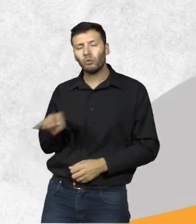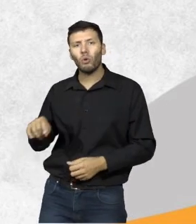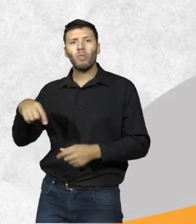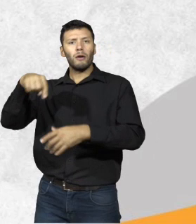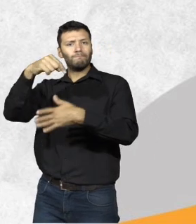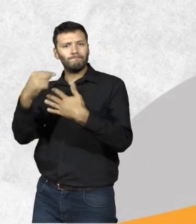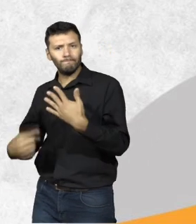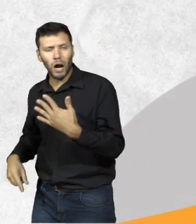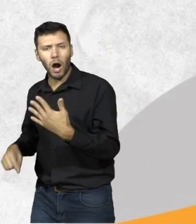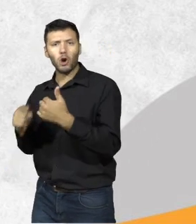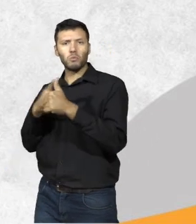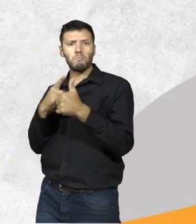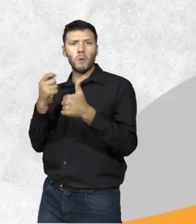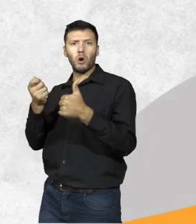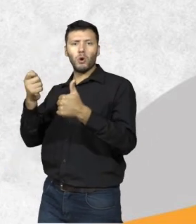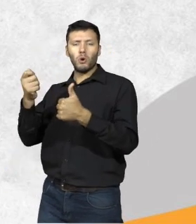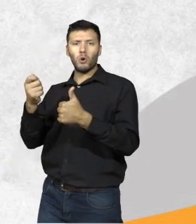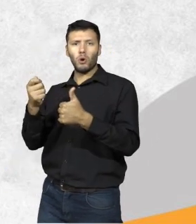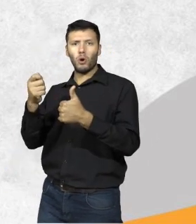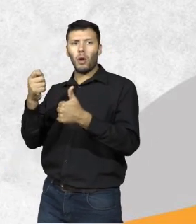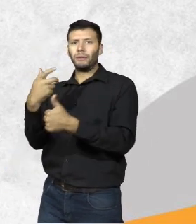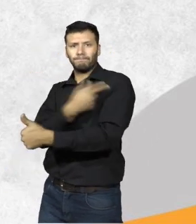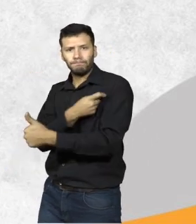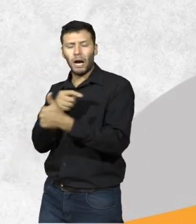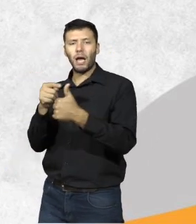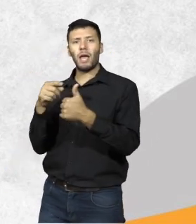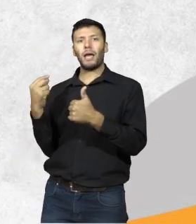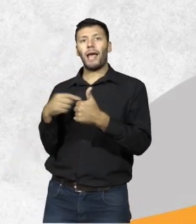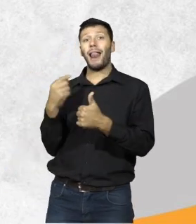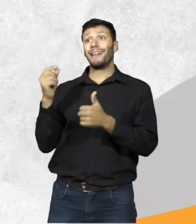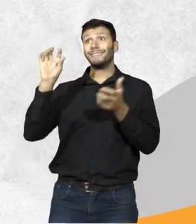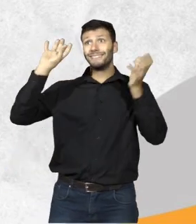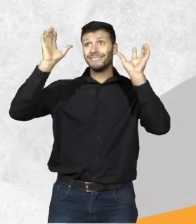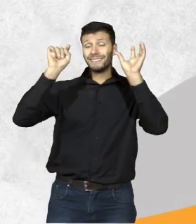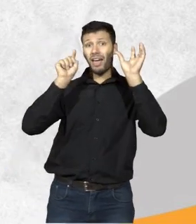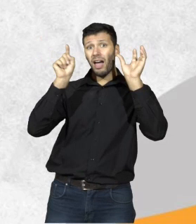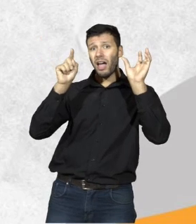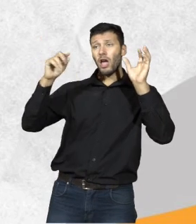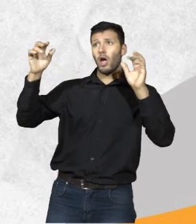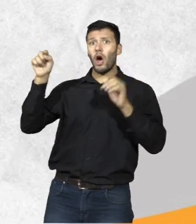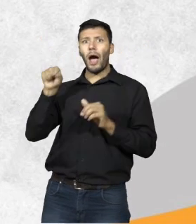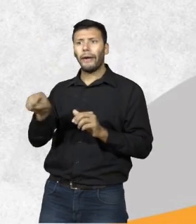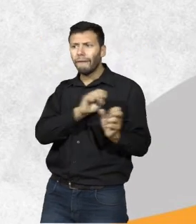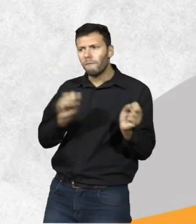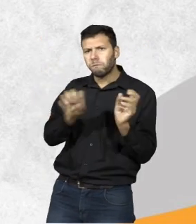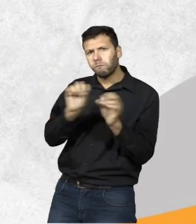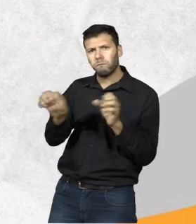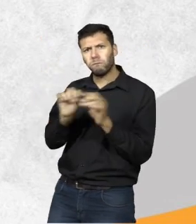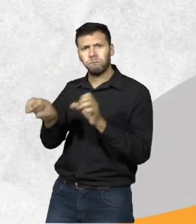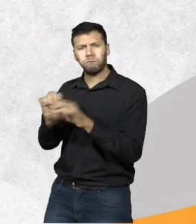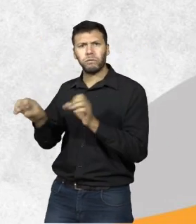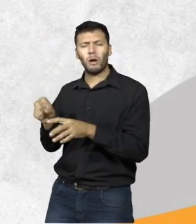encontrar en los rellenos sanitarios o en los basurales a cielo abierto elementos provenientes